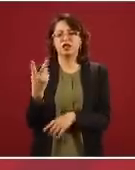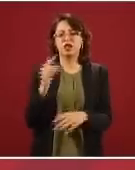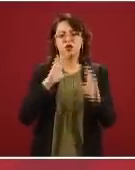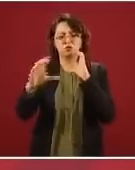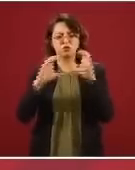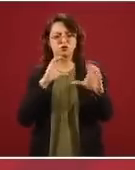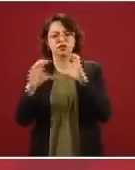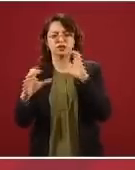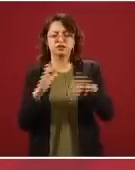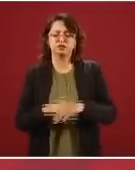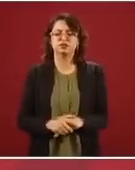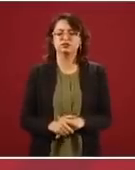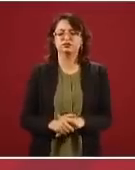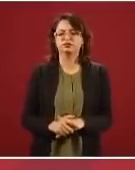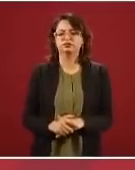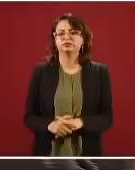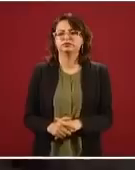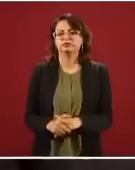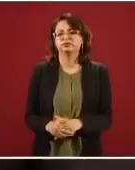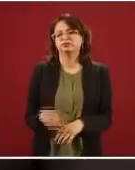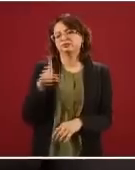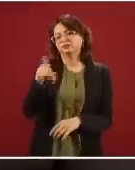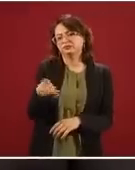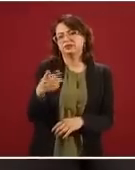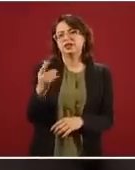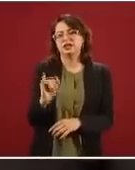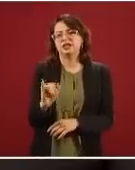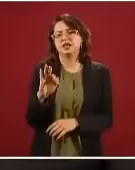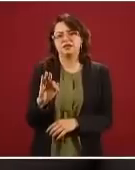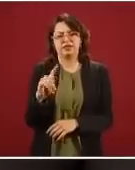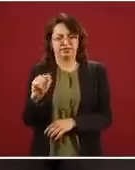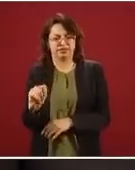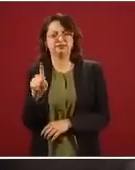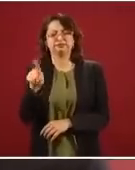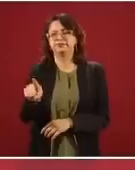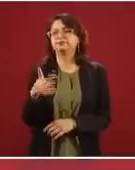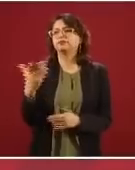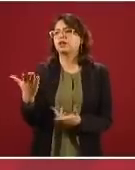me presentan las ternas porque es un procedimiento